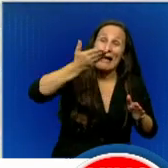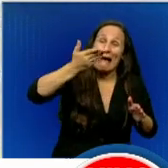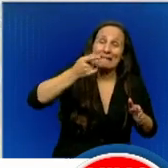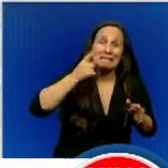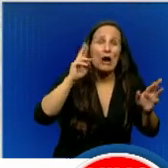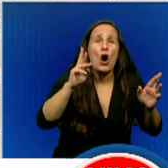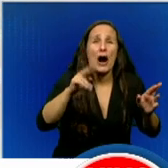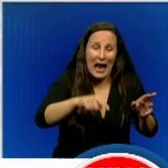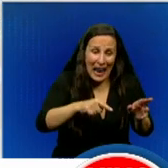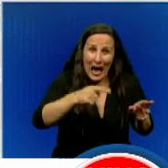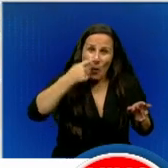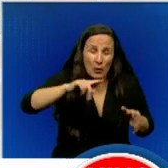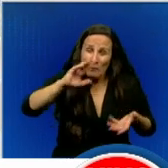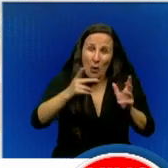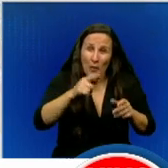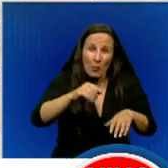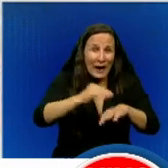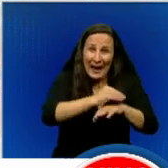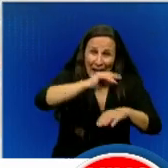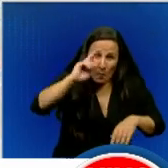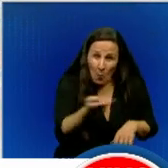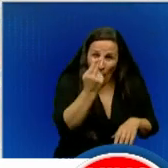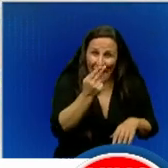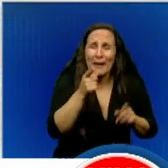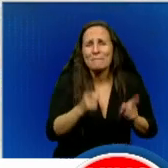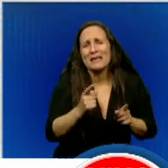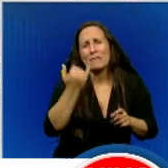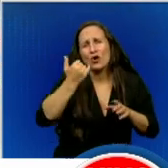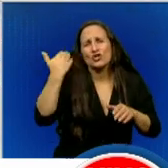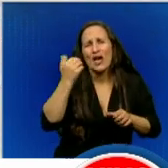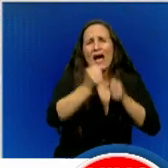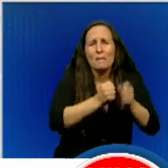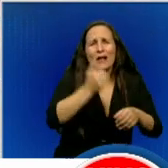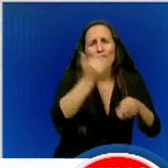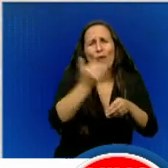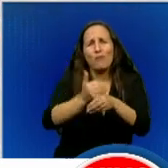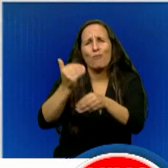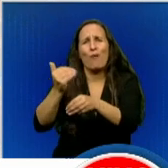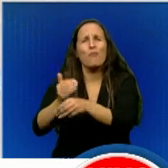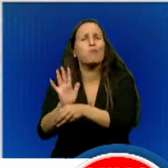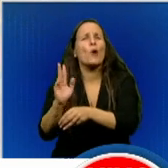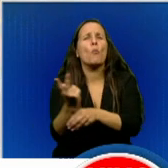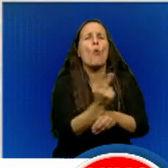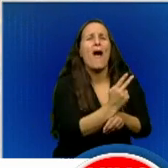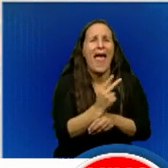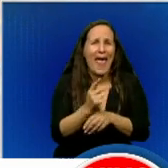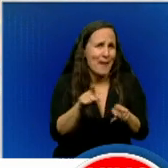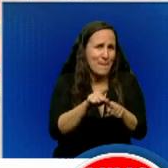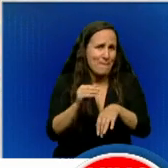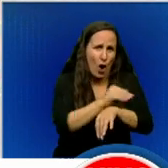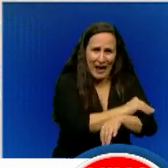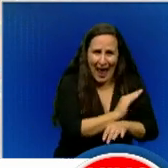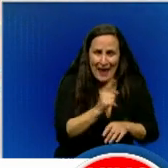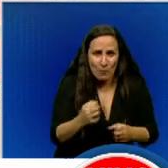necesita para que esa rana se muera como se han muerto ya tantas pymes en la argentina sin haber podido realizar el